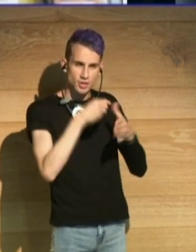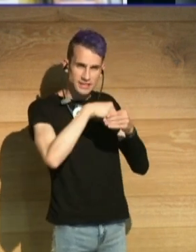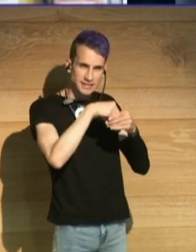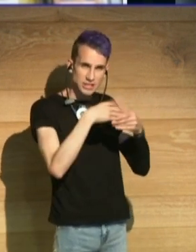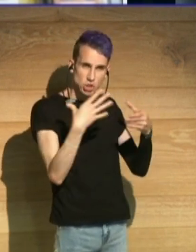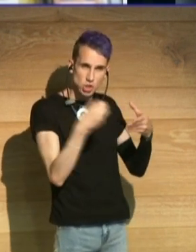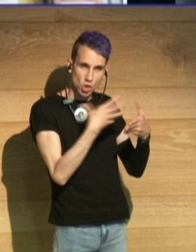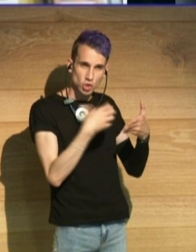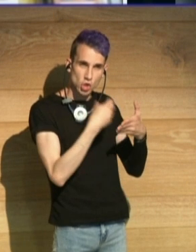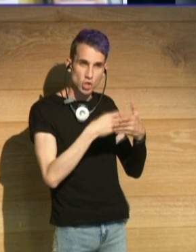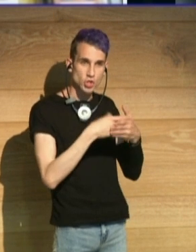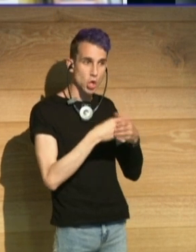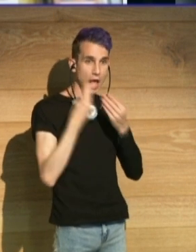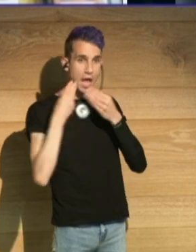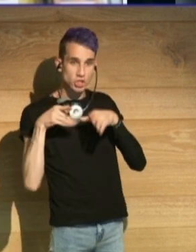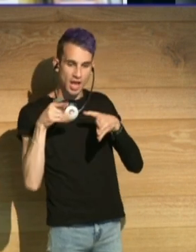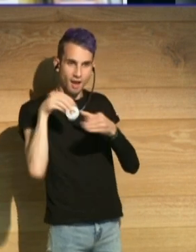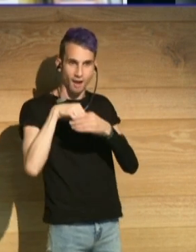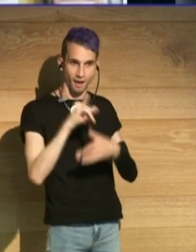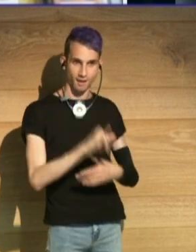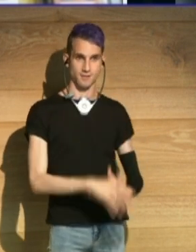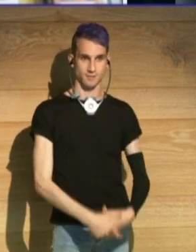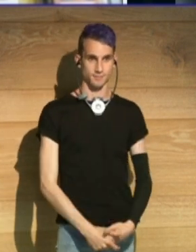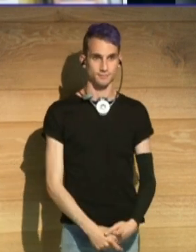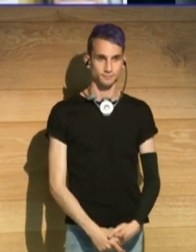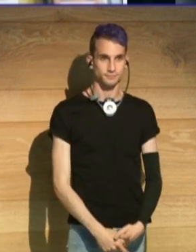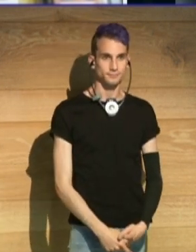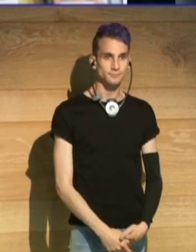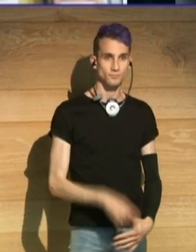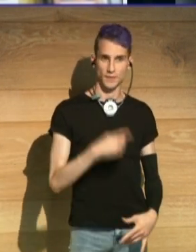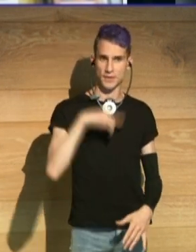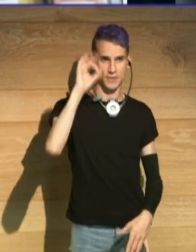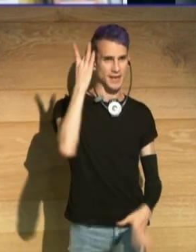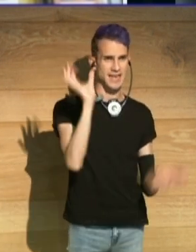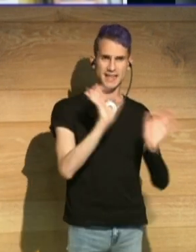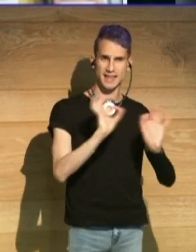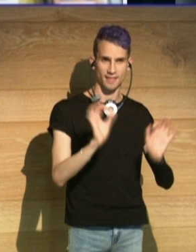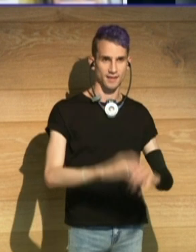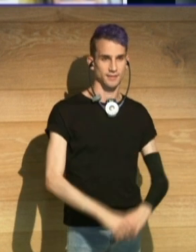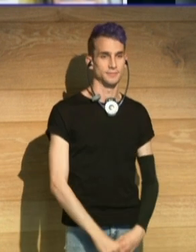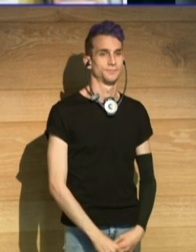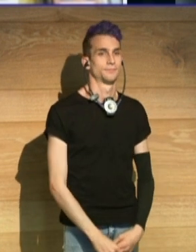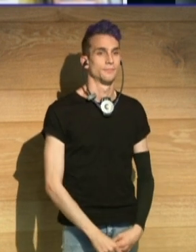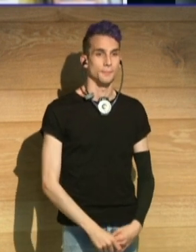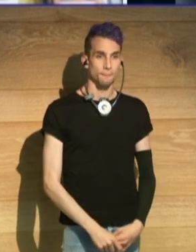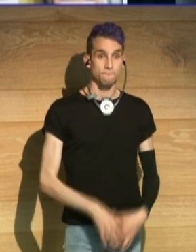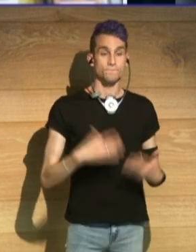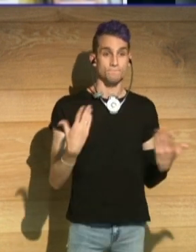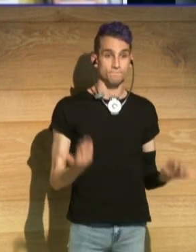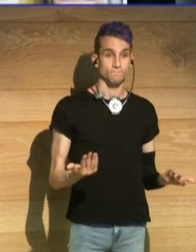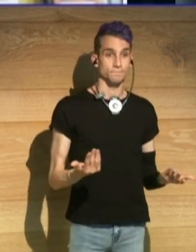sola palabra que pronuncian es fruto de mi invención. Así que algo que en un